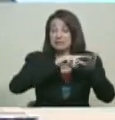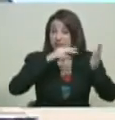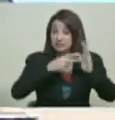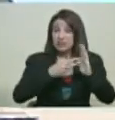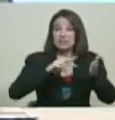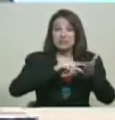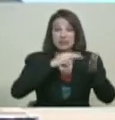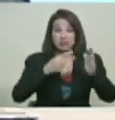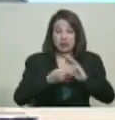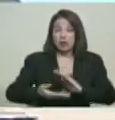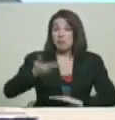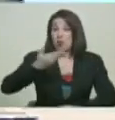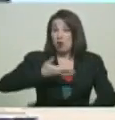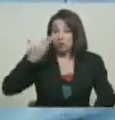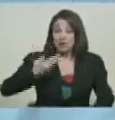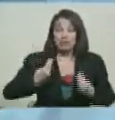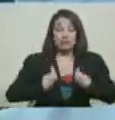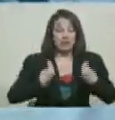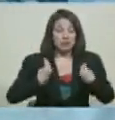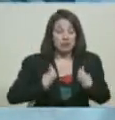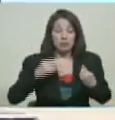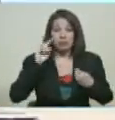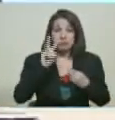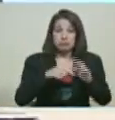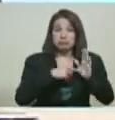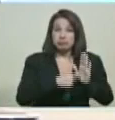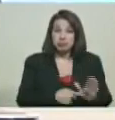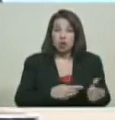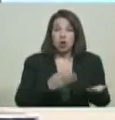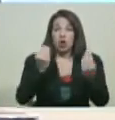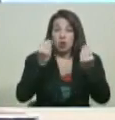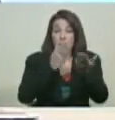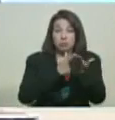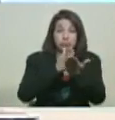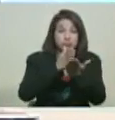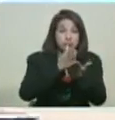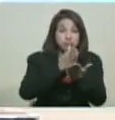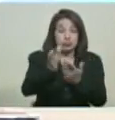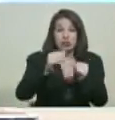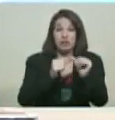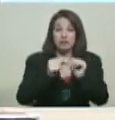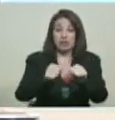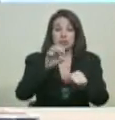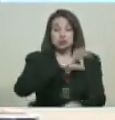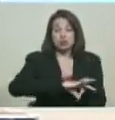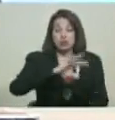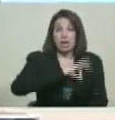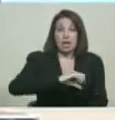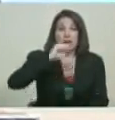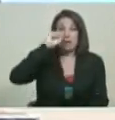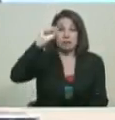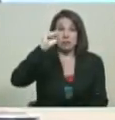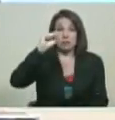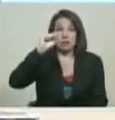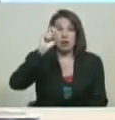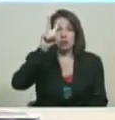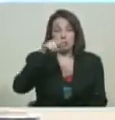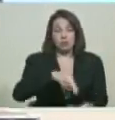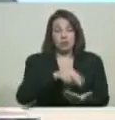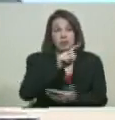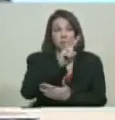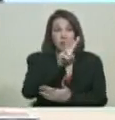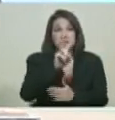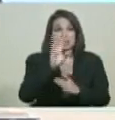vivo para un congreso que señales el rumbo definitivo de la consolidación del socialismo rumbo al 2025